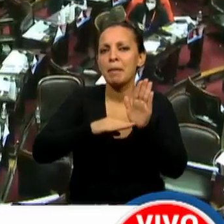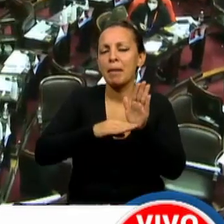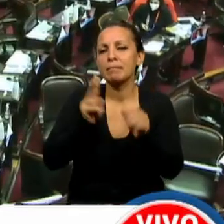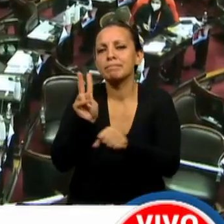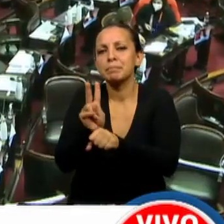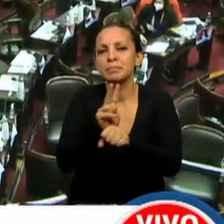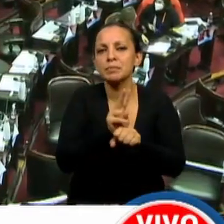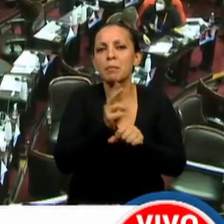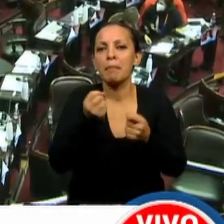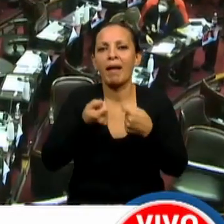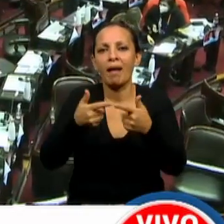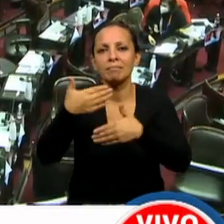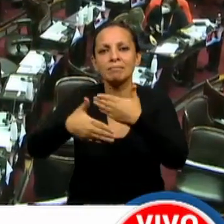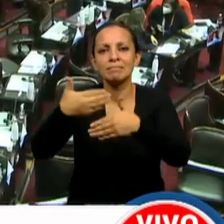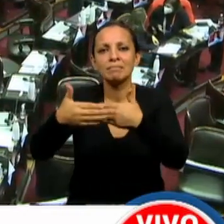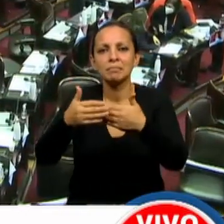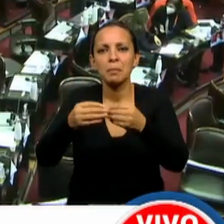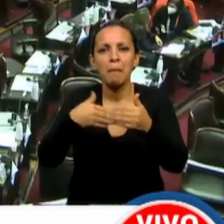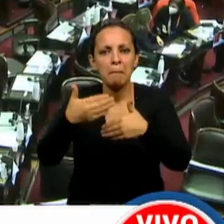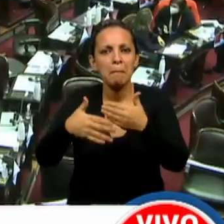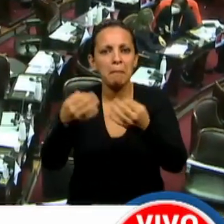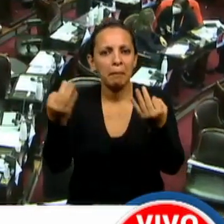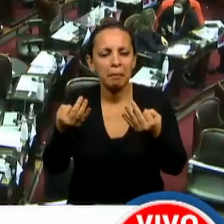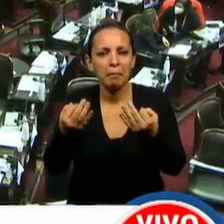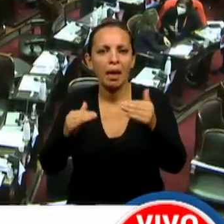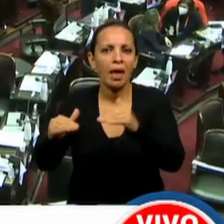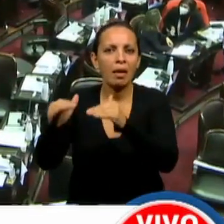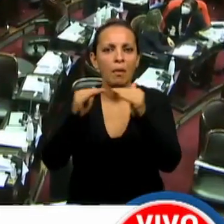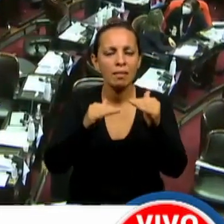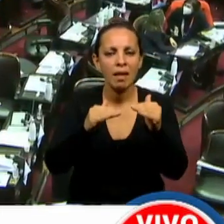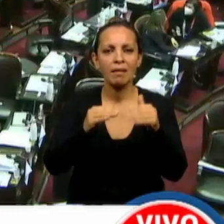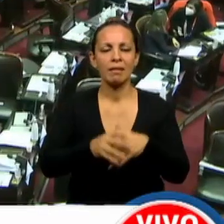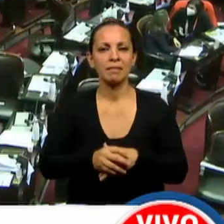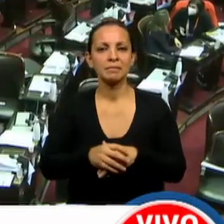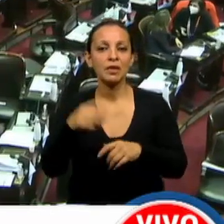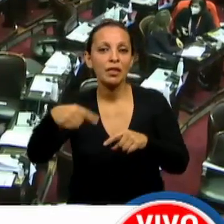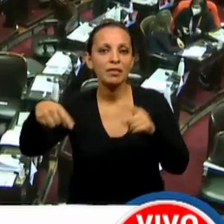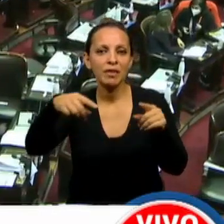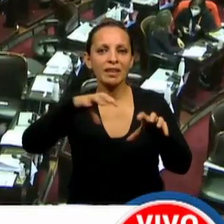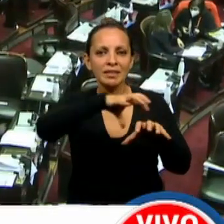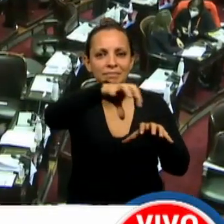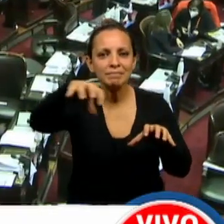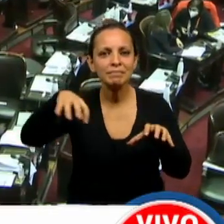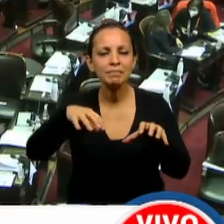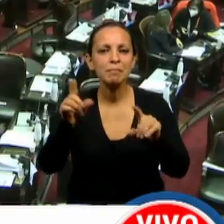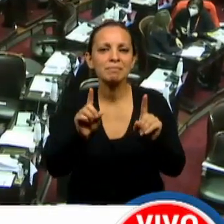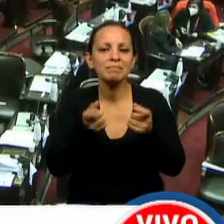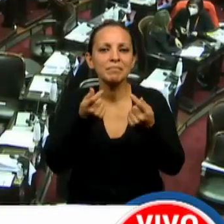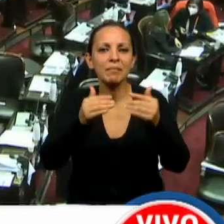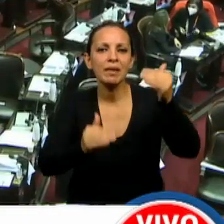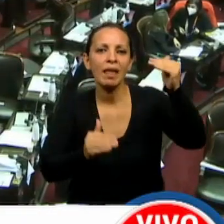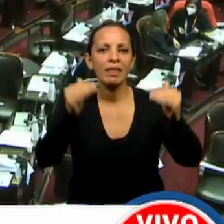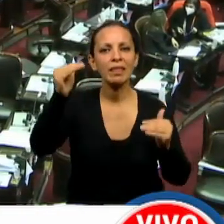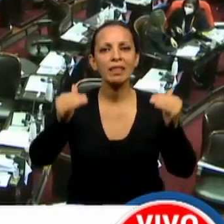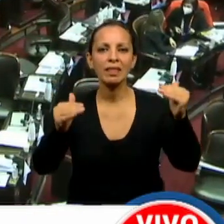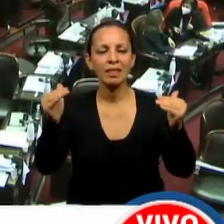prevenciones para un funcionamiento armónico en equidad entre los diferentes actores y que no se generen efectos